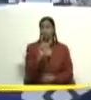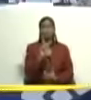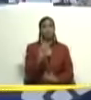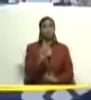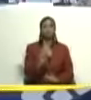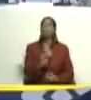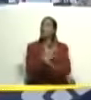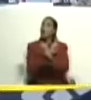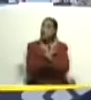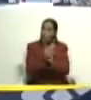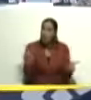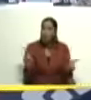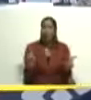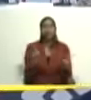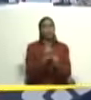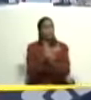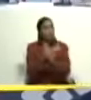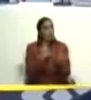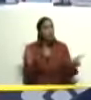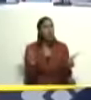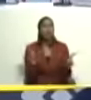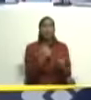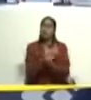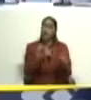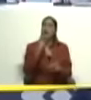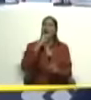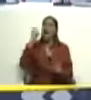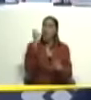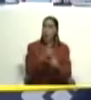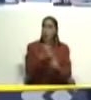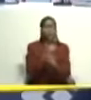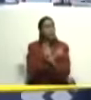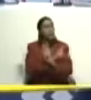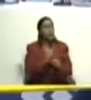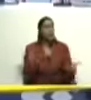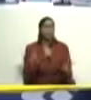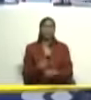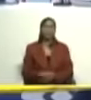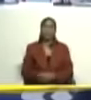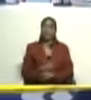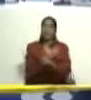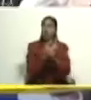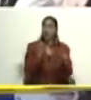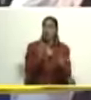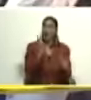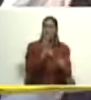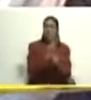No a la intolerancia, no al odio, no a la violencia,